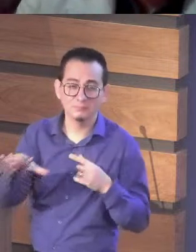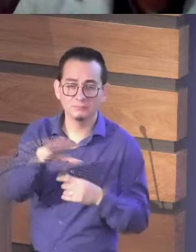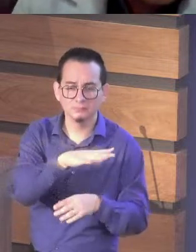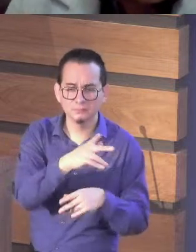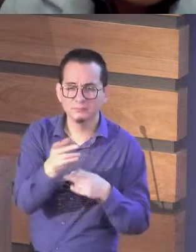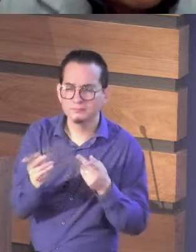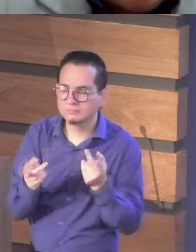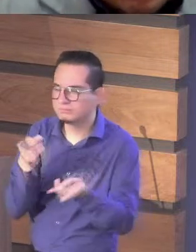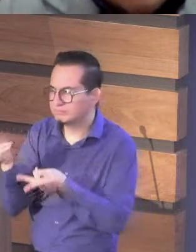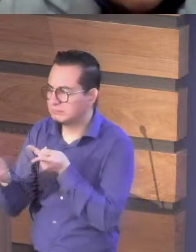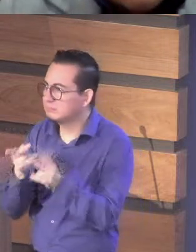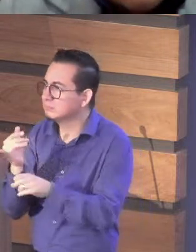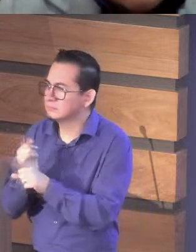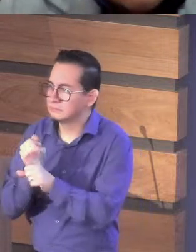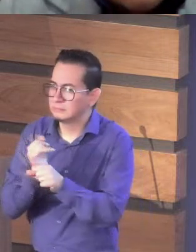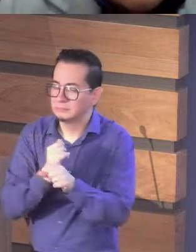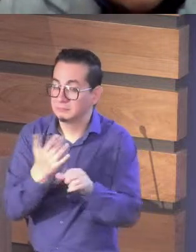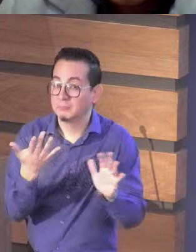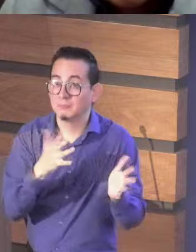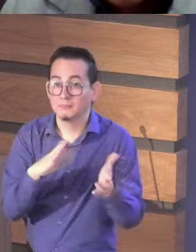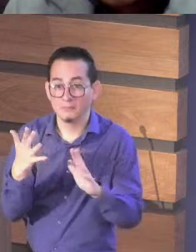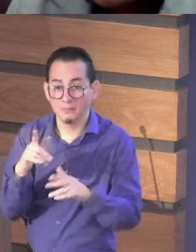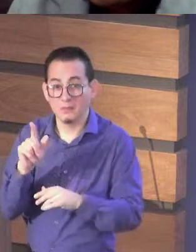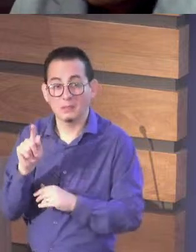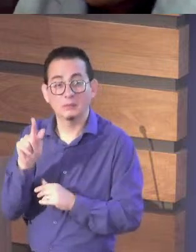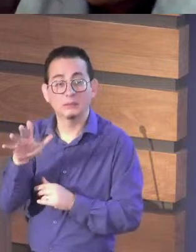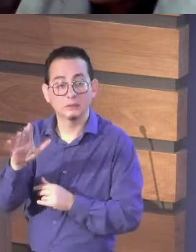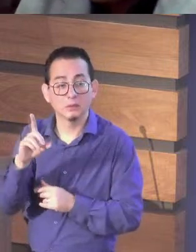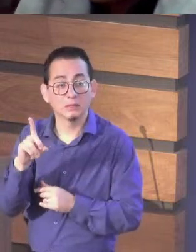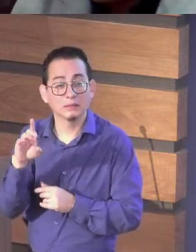igual, superando los 85 decibelios, en especial